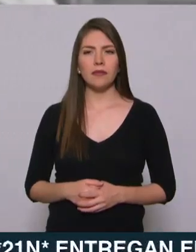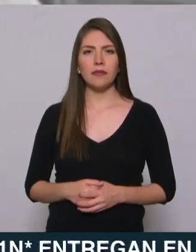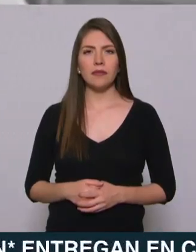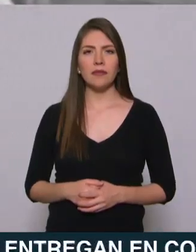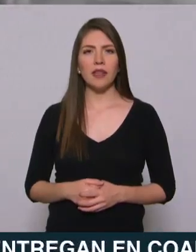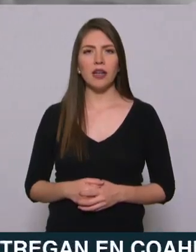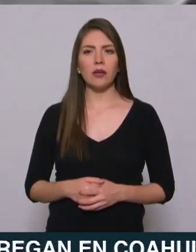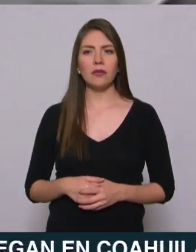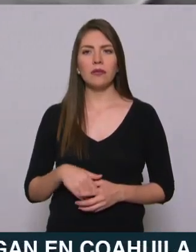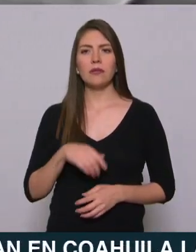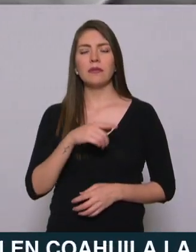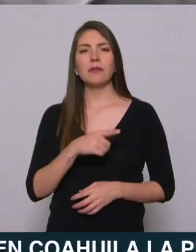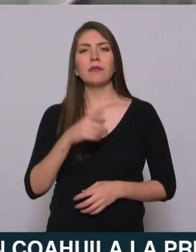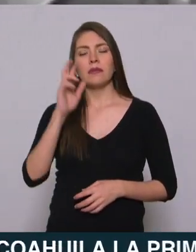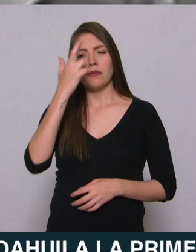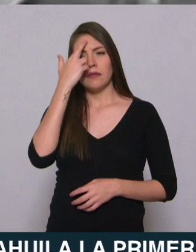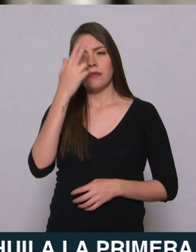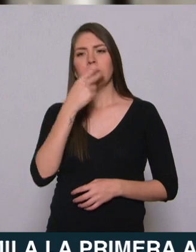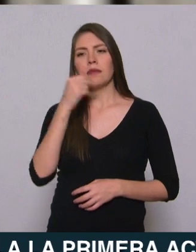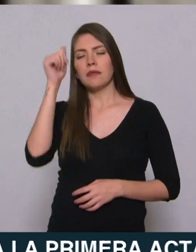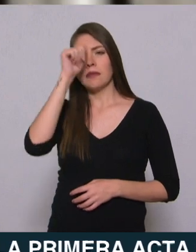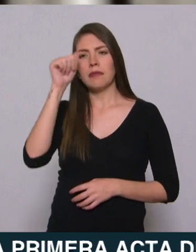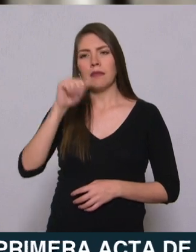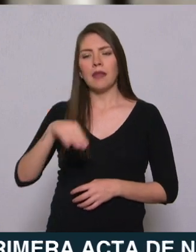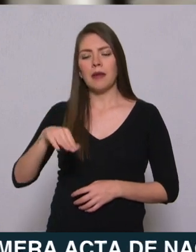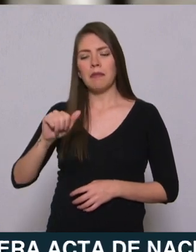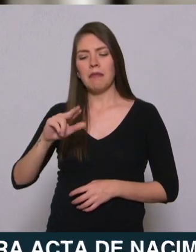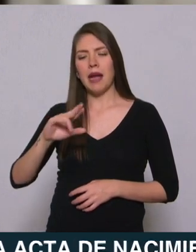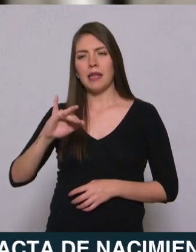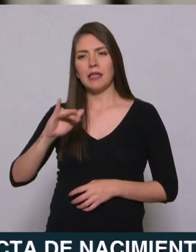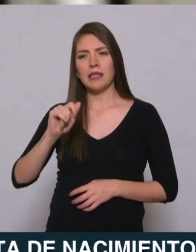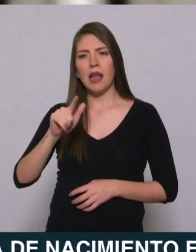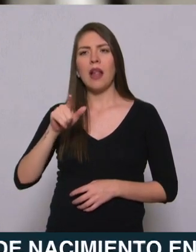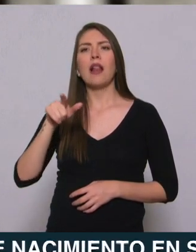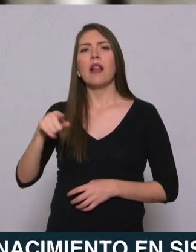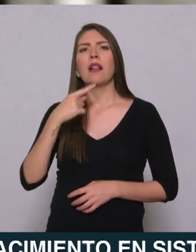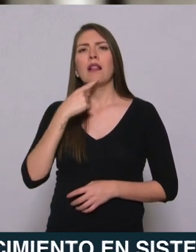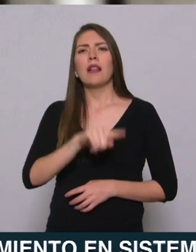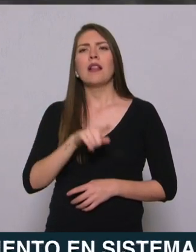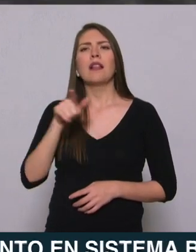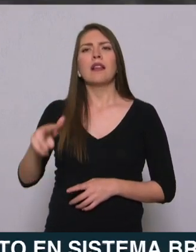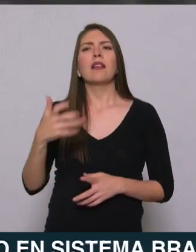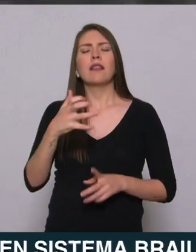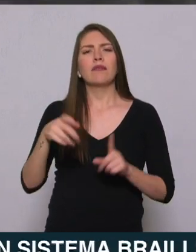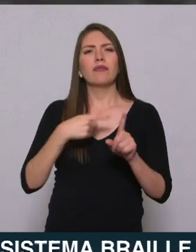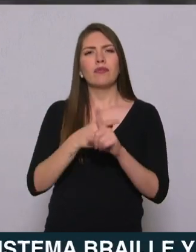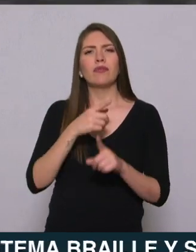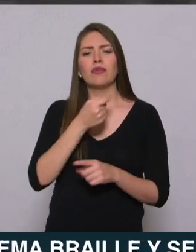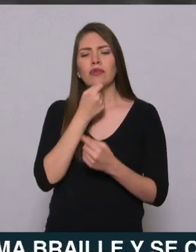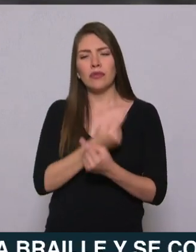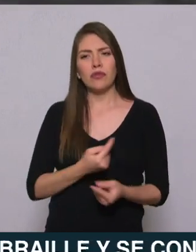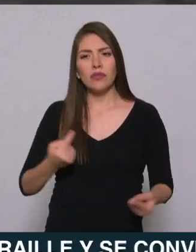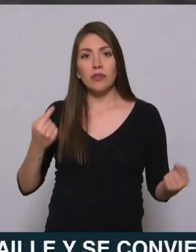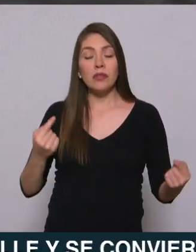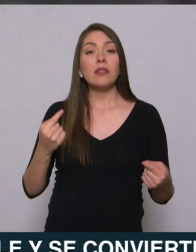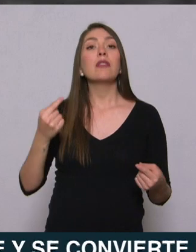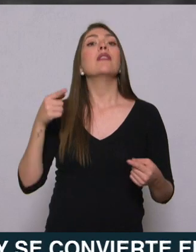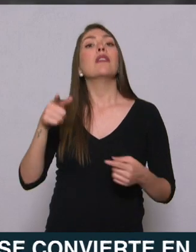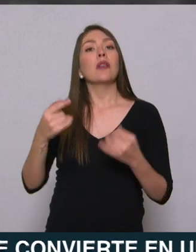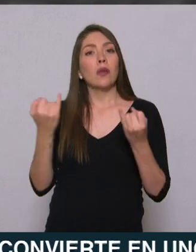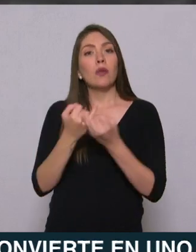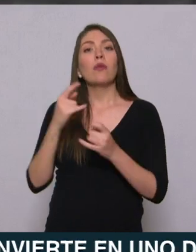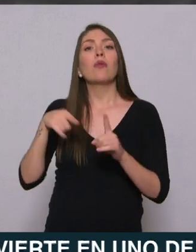¿Recuerda usted el caso del padre Marcial Maciel, acusado de pederastía en los años 90? Él también violó al padre